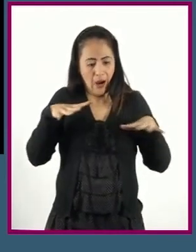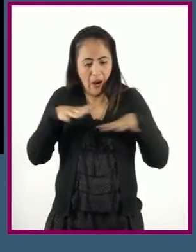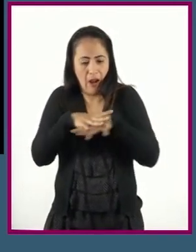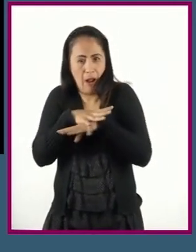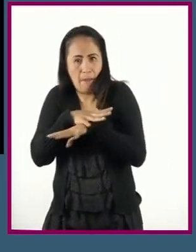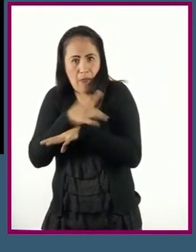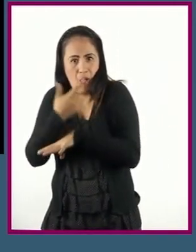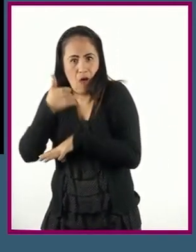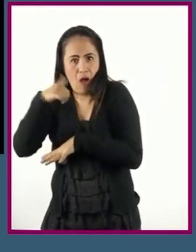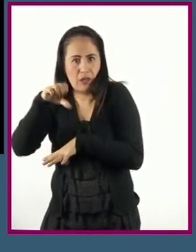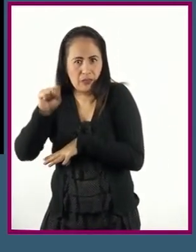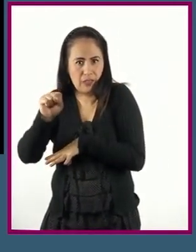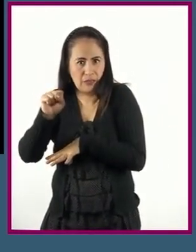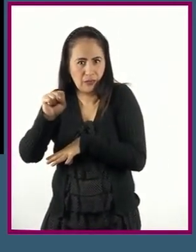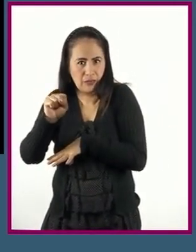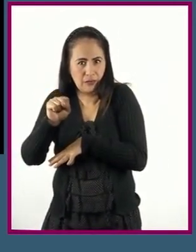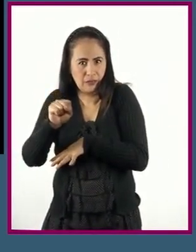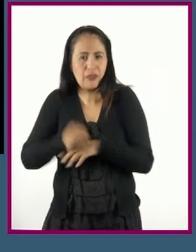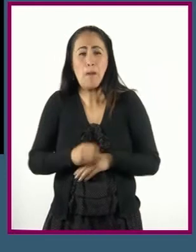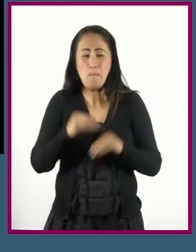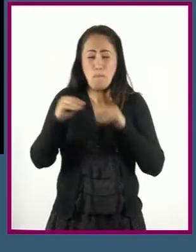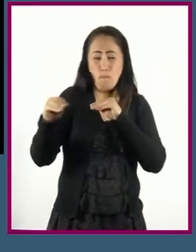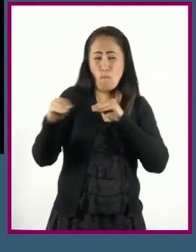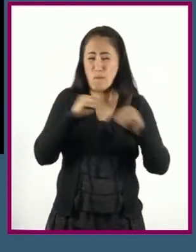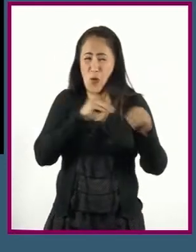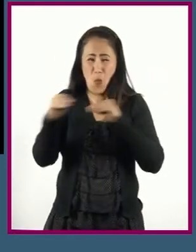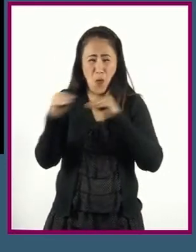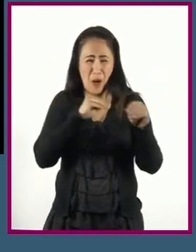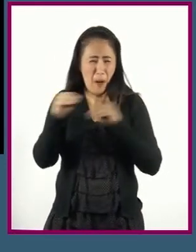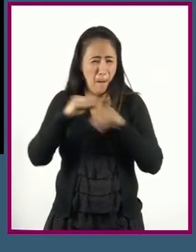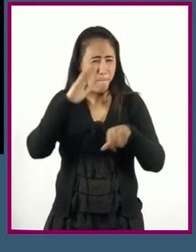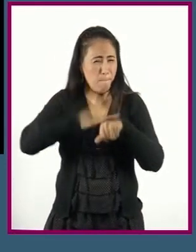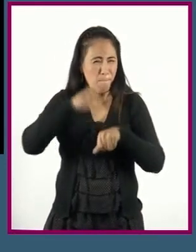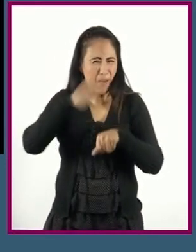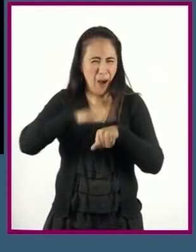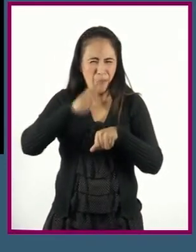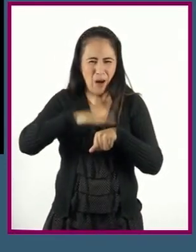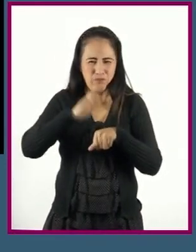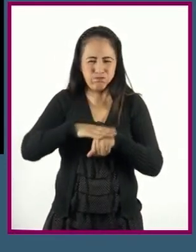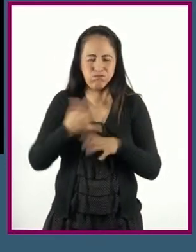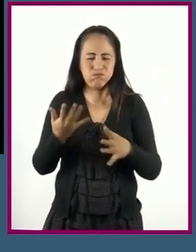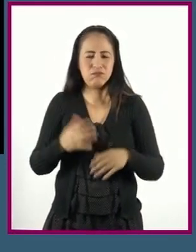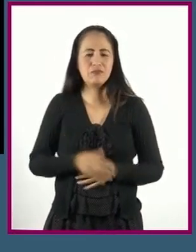un gas, donde las partículas se mueven en todas direcciones.